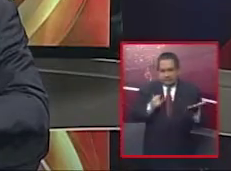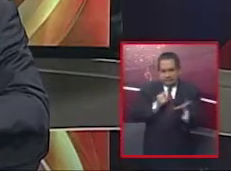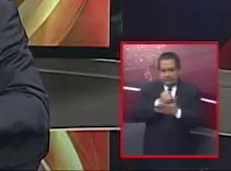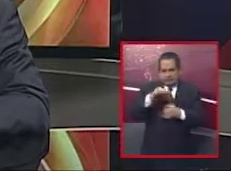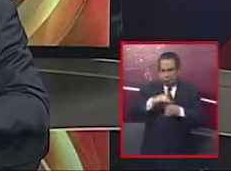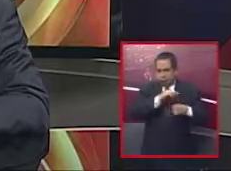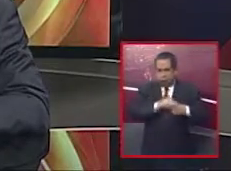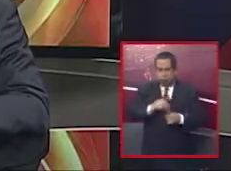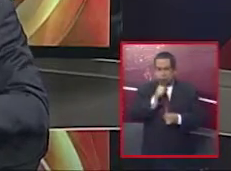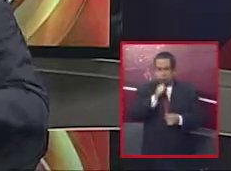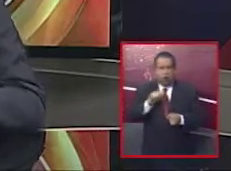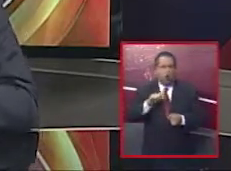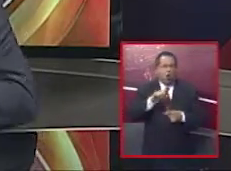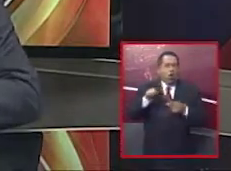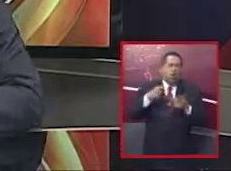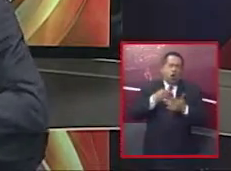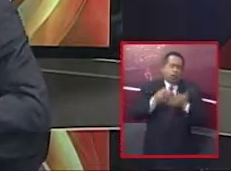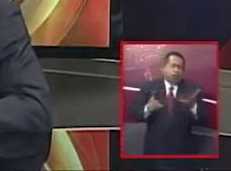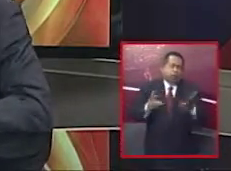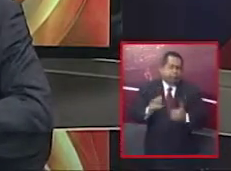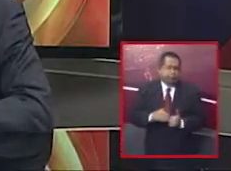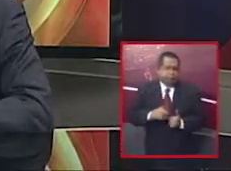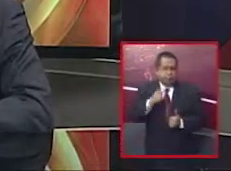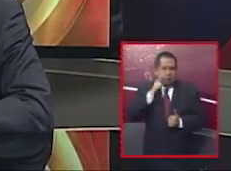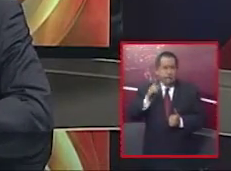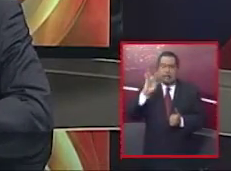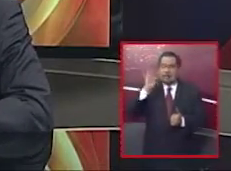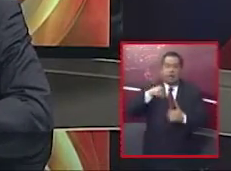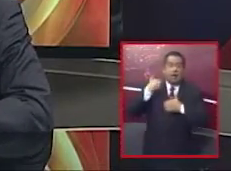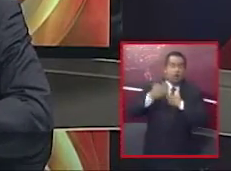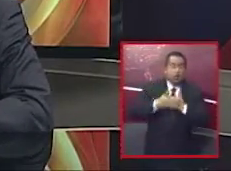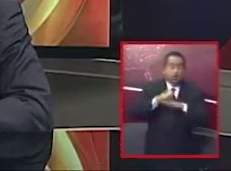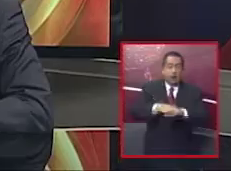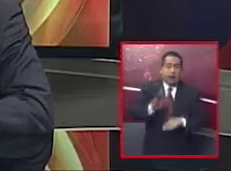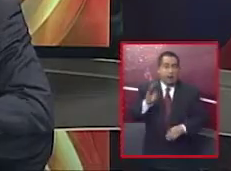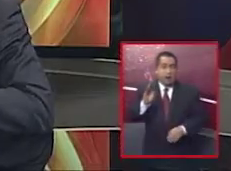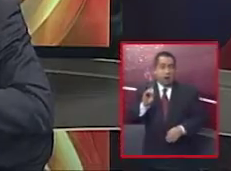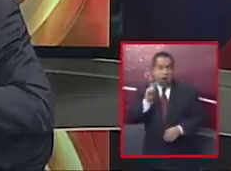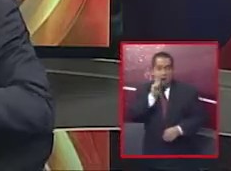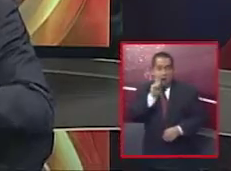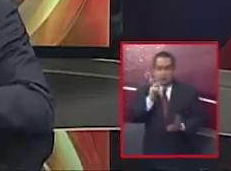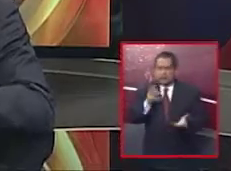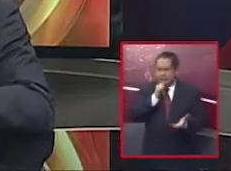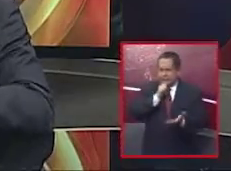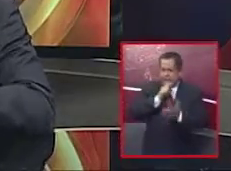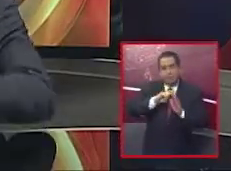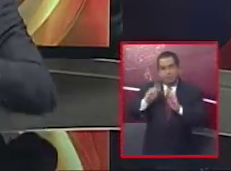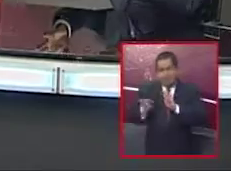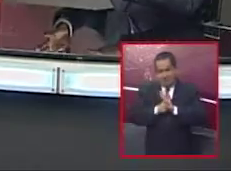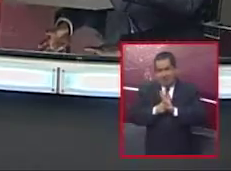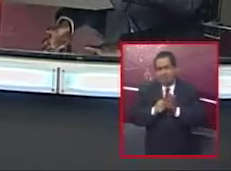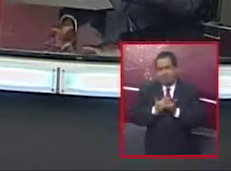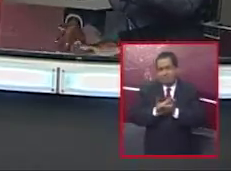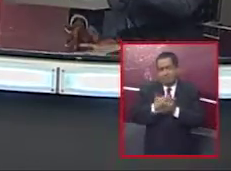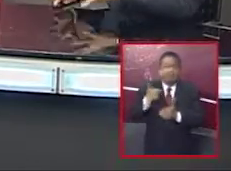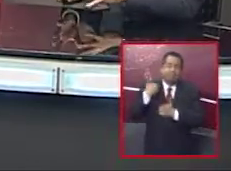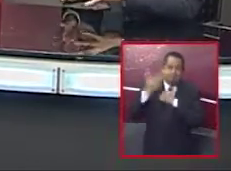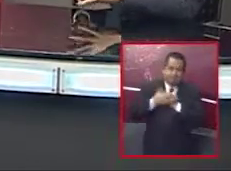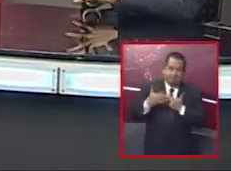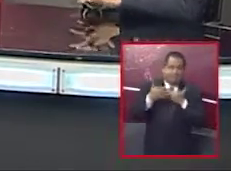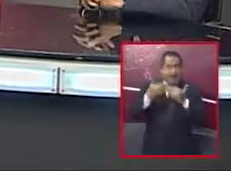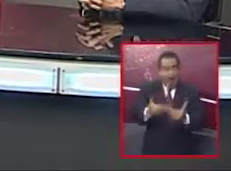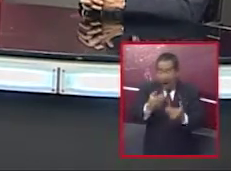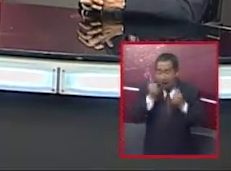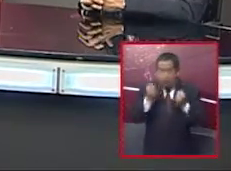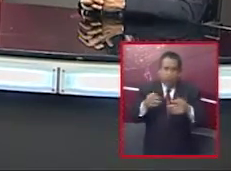mexicano, o lo correspondiente a la posible legalización de la marihuana, ¿no? Entonces, eso va a quedar pendiente. Hay